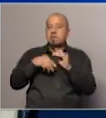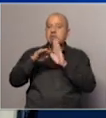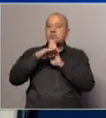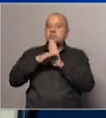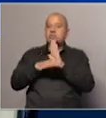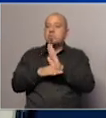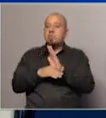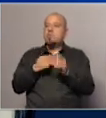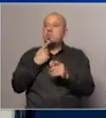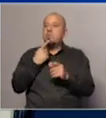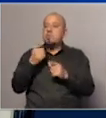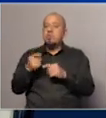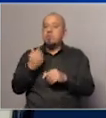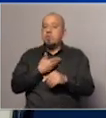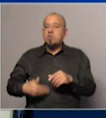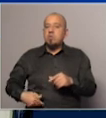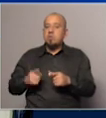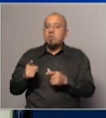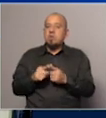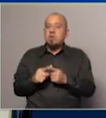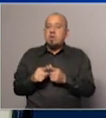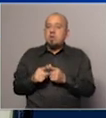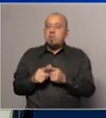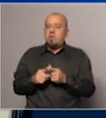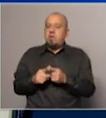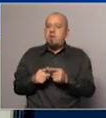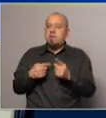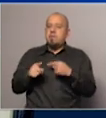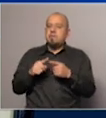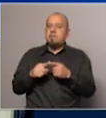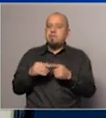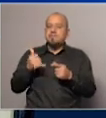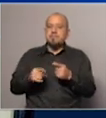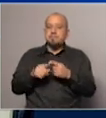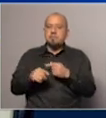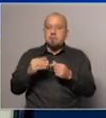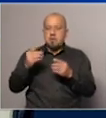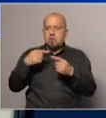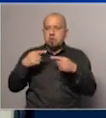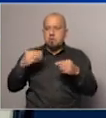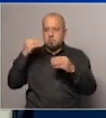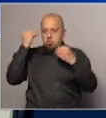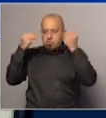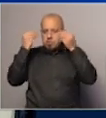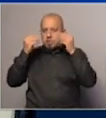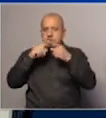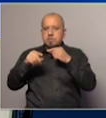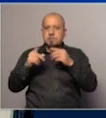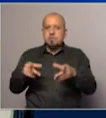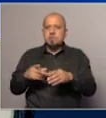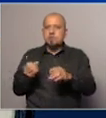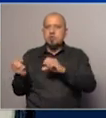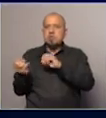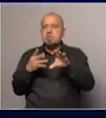político de gobierno que está instrumentado en la luz y que tiene cuestiones muy preocupantes por ejemplo los desalojos